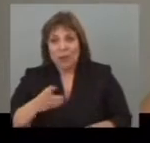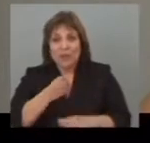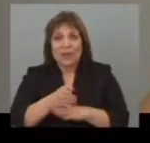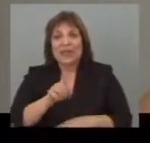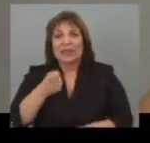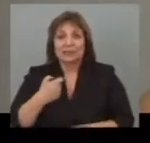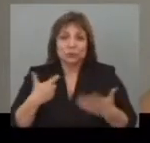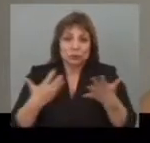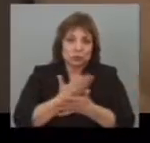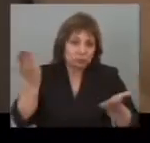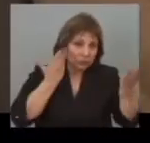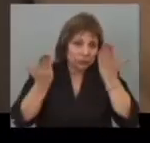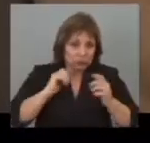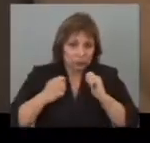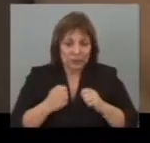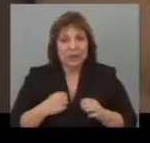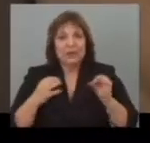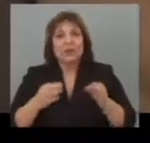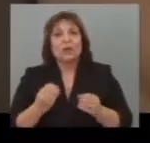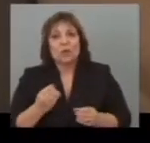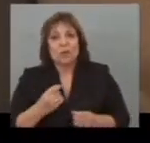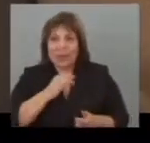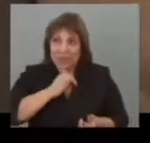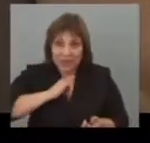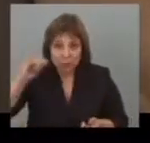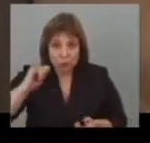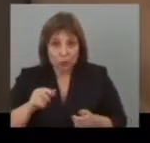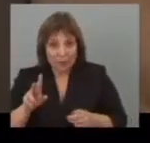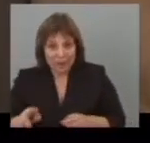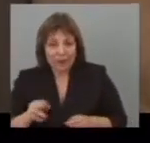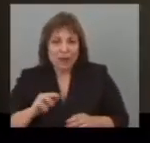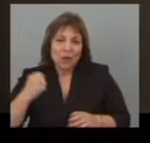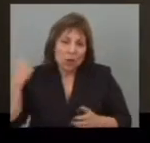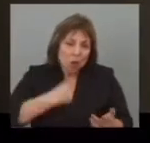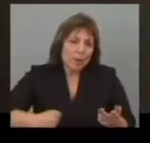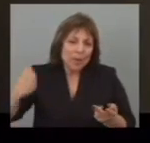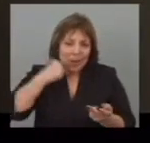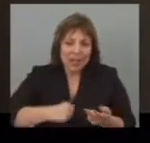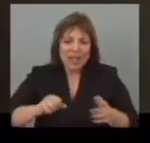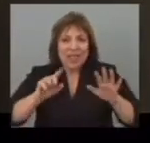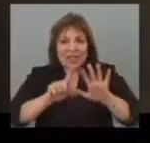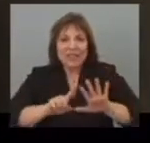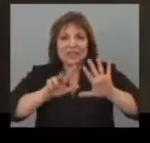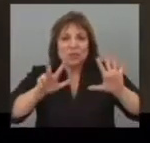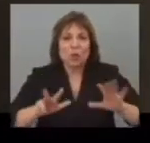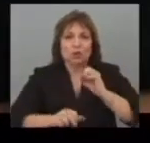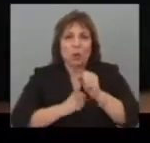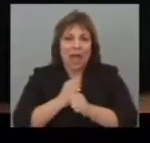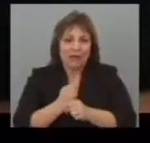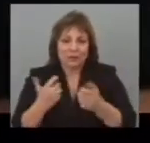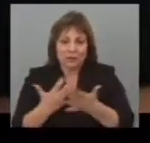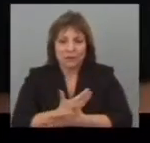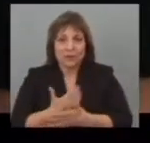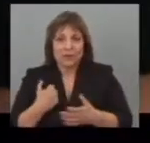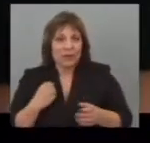ex víctima de violencia. Llegó al grupo tras denunciar a su pareja por los reiterados golpes que sufrió durante 18 años. Cuando llegas